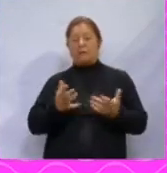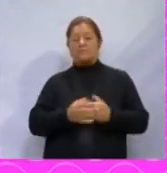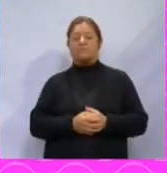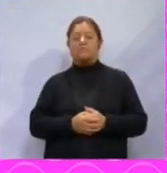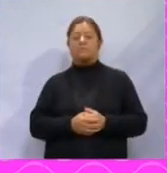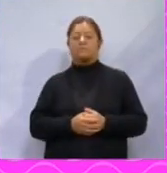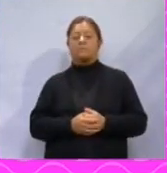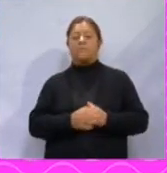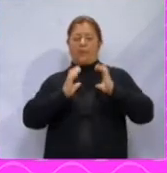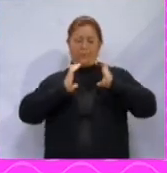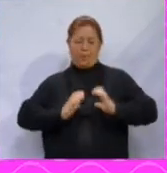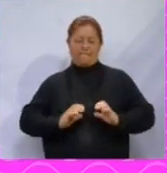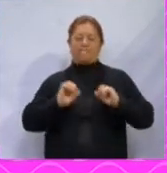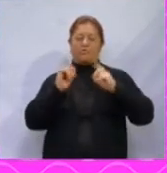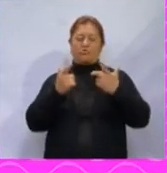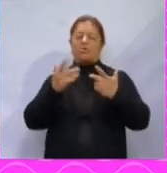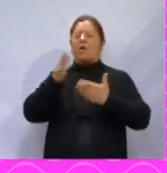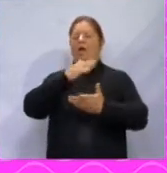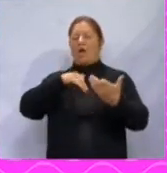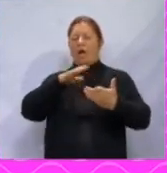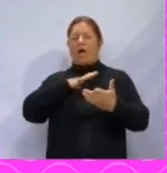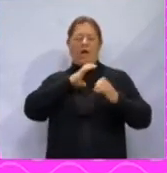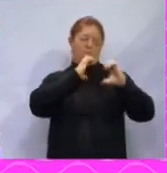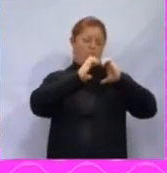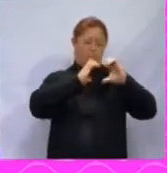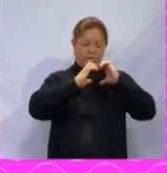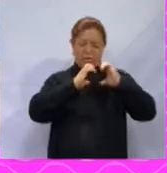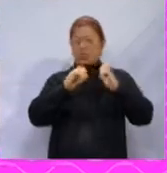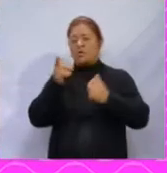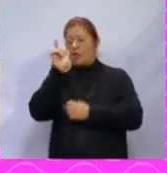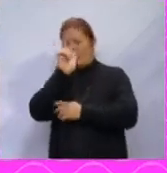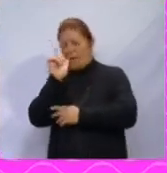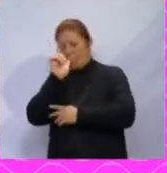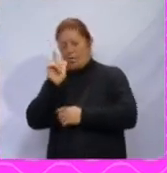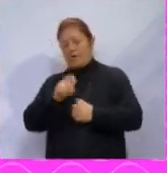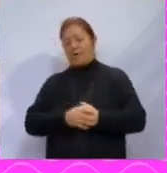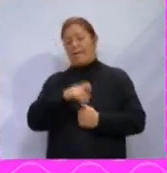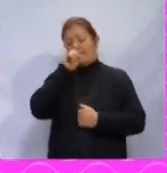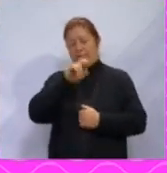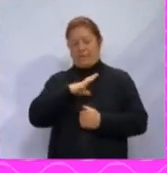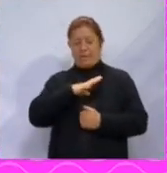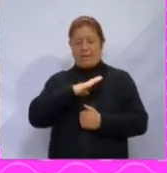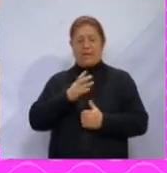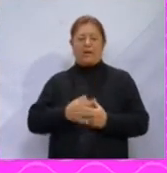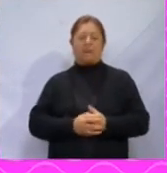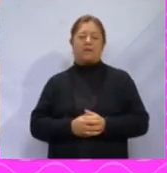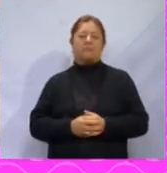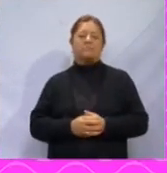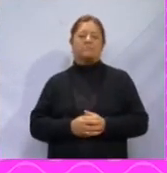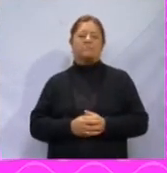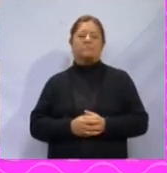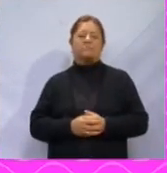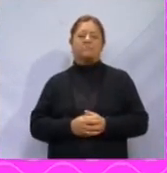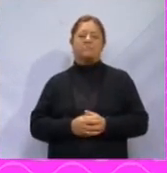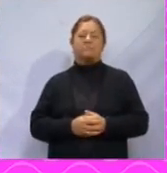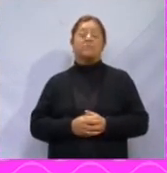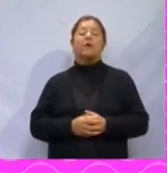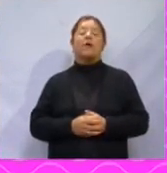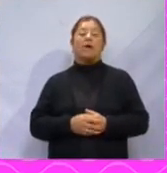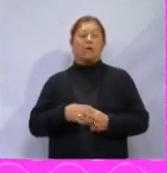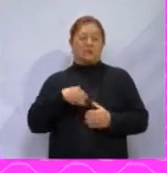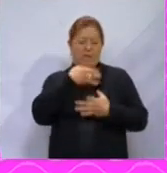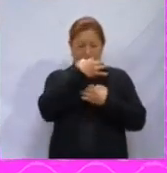del comportamiento social, comunicación y el lenguaje, así como excesiva inclinación hacia algunos objetos